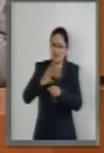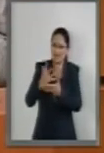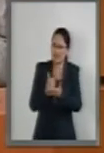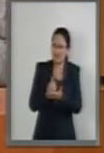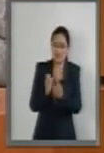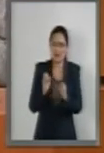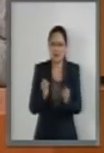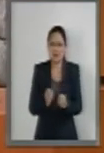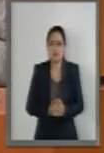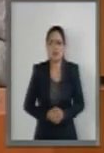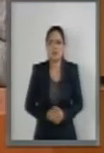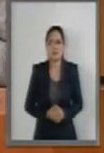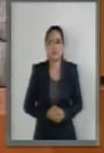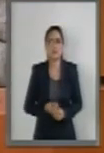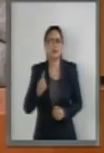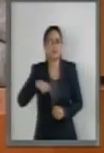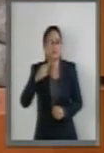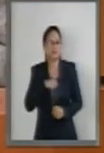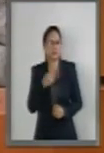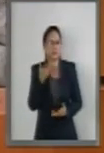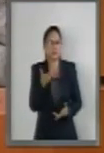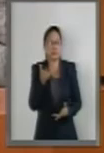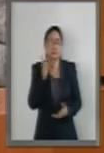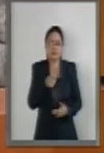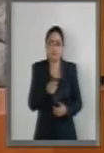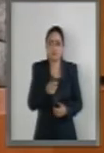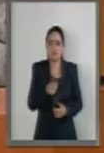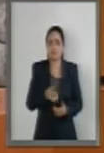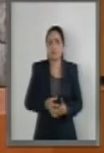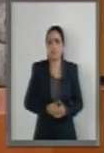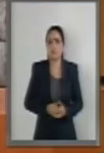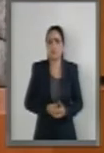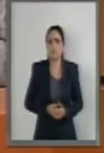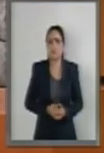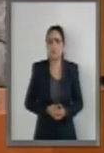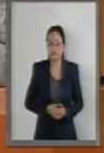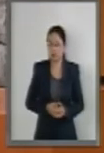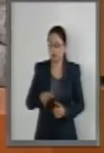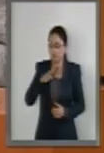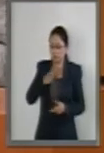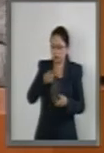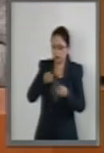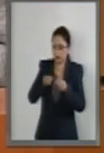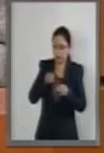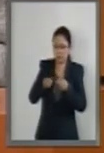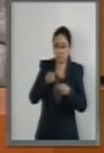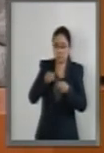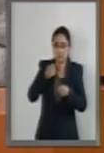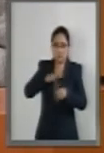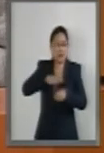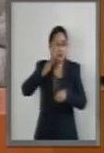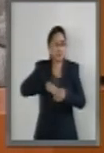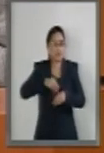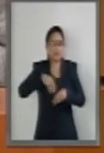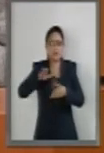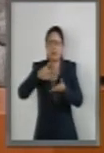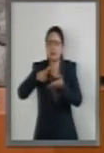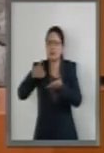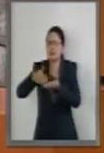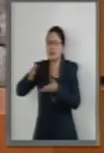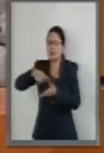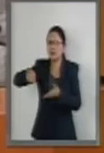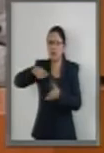Y también, pues la sobreregulación hizo y expulsó a la mayor parte de los mexicanos,